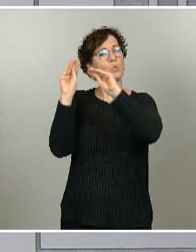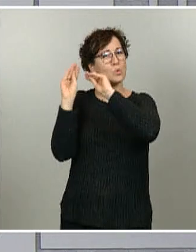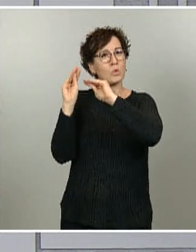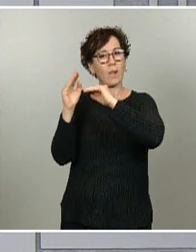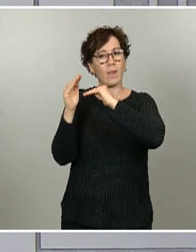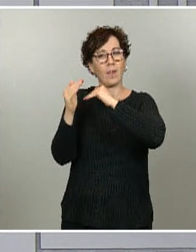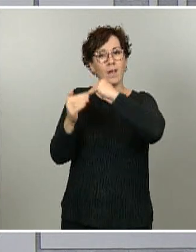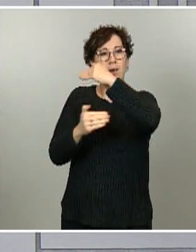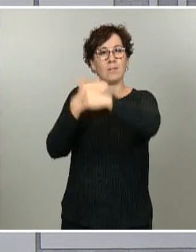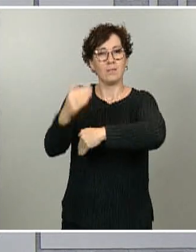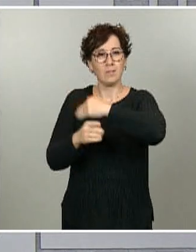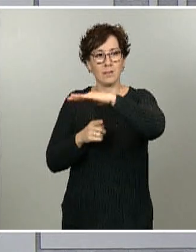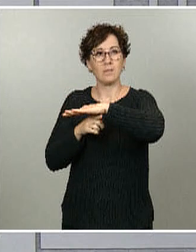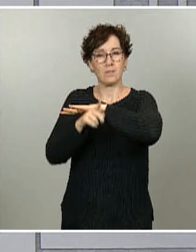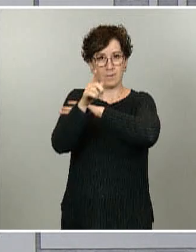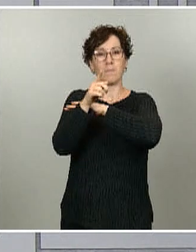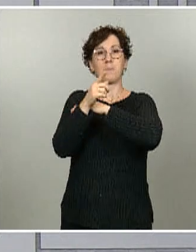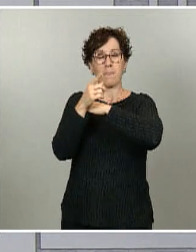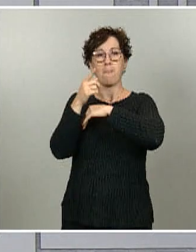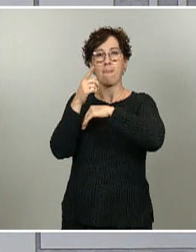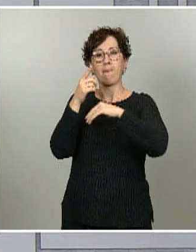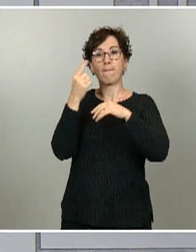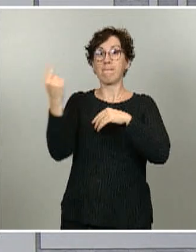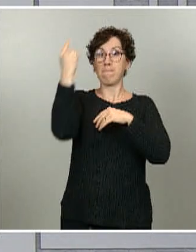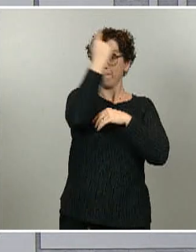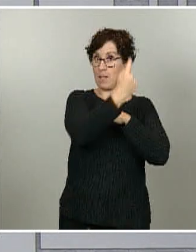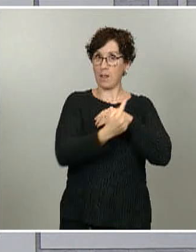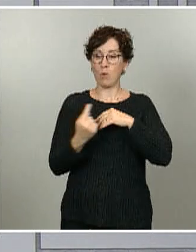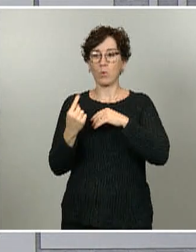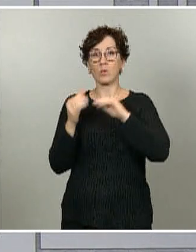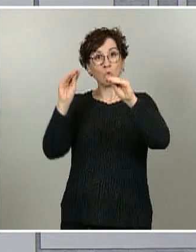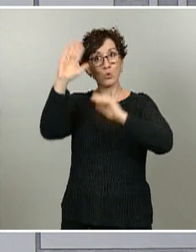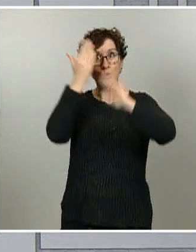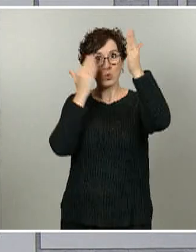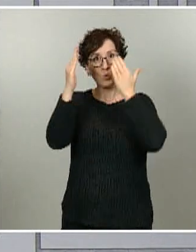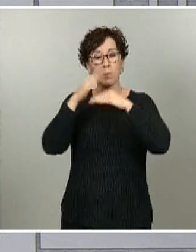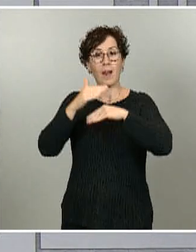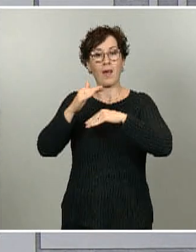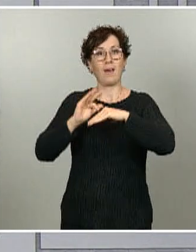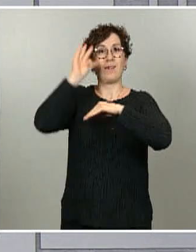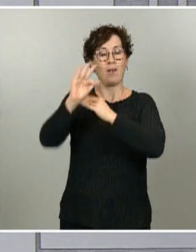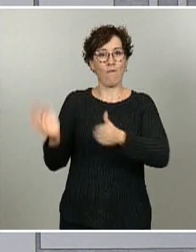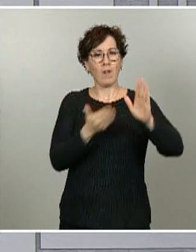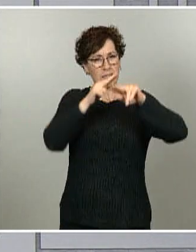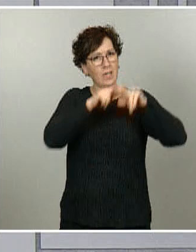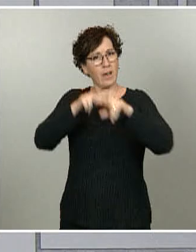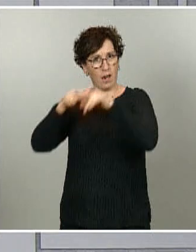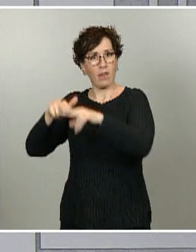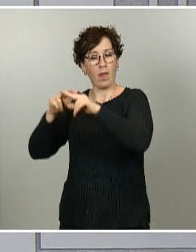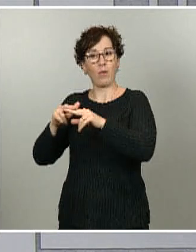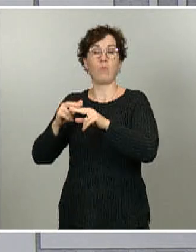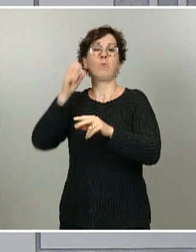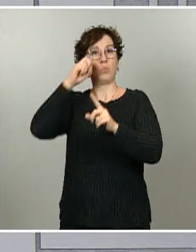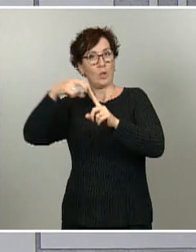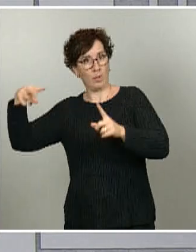desescalada para ciertas unidades territoriales. Todas ellas han sido analizadas conjuntamente, primero desde un punto de vista técnico, a cargo de los equipos dirigidos por